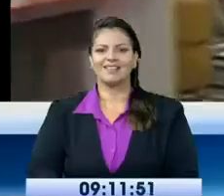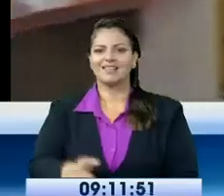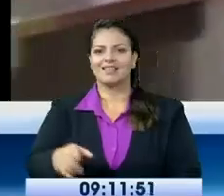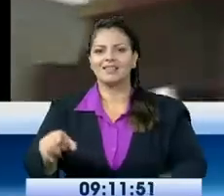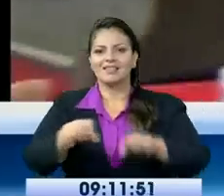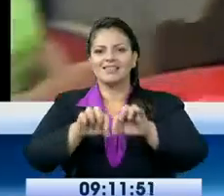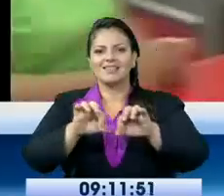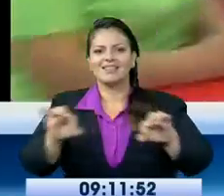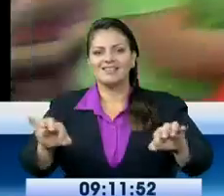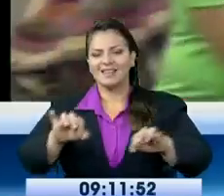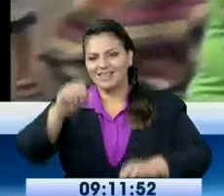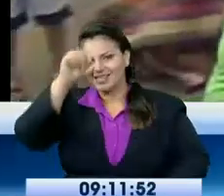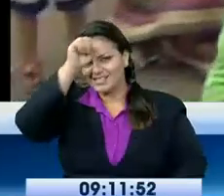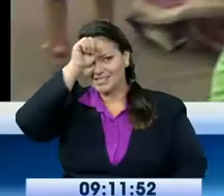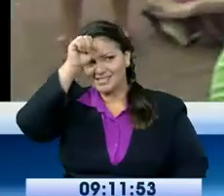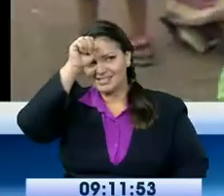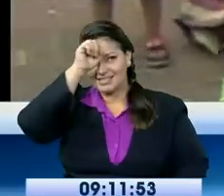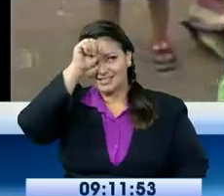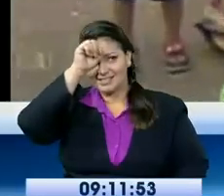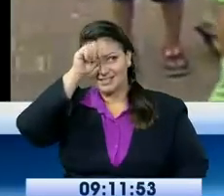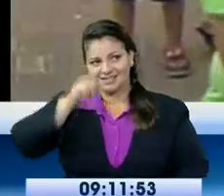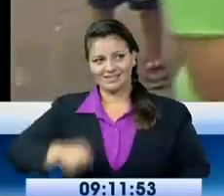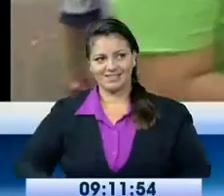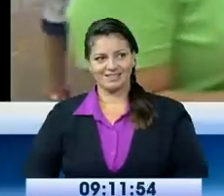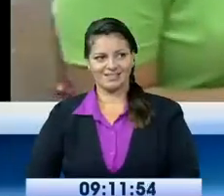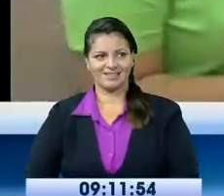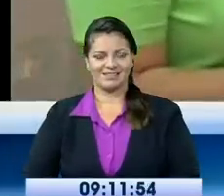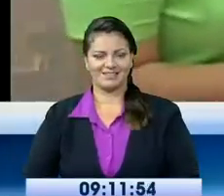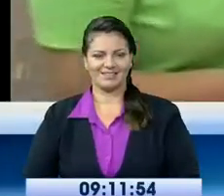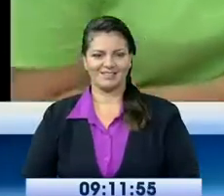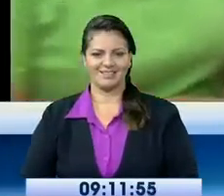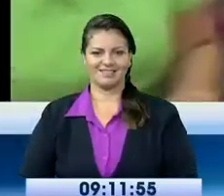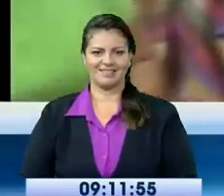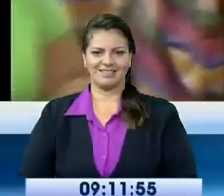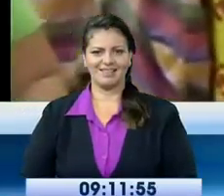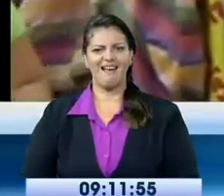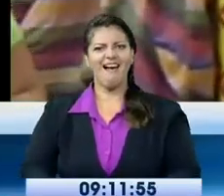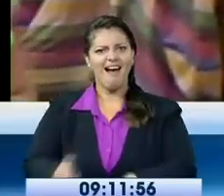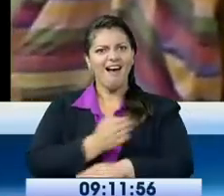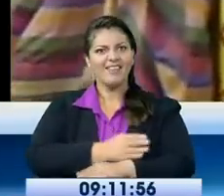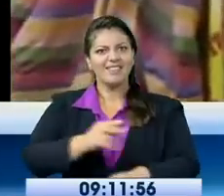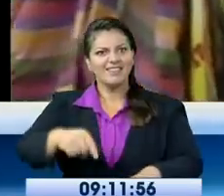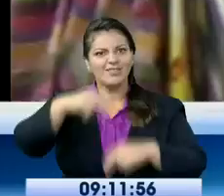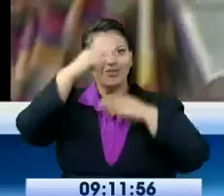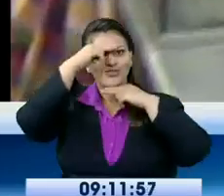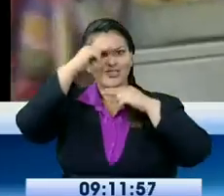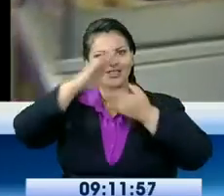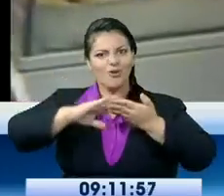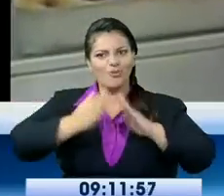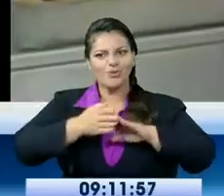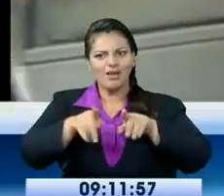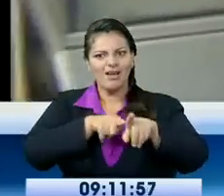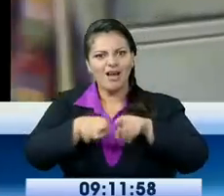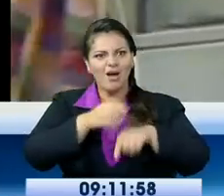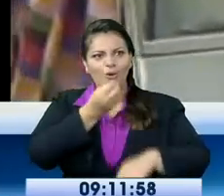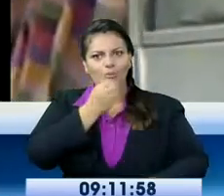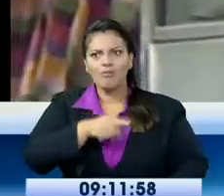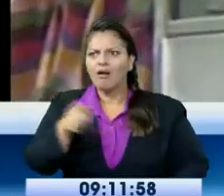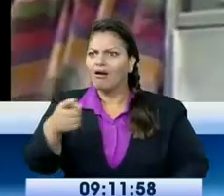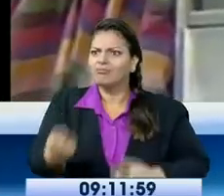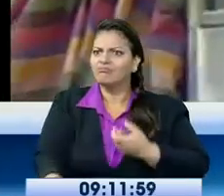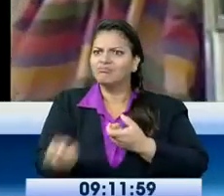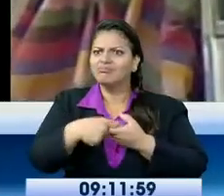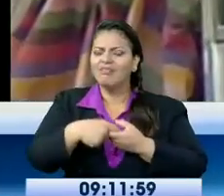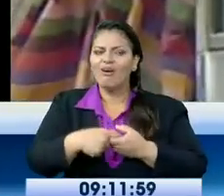de Katy. Y ellos también han estado justamente aquí en esta feria. Aparte de participar